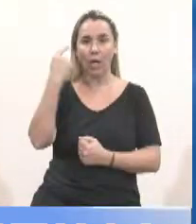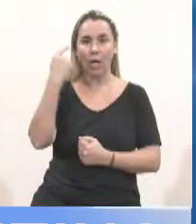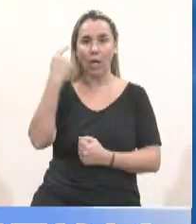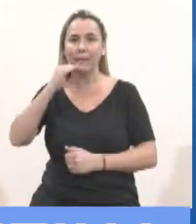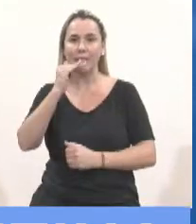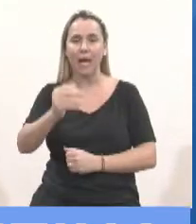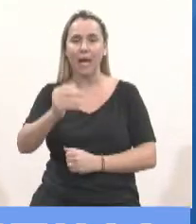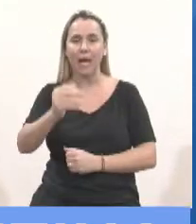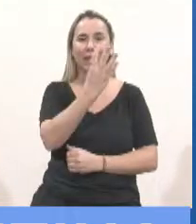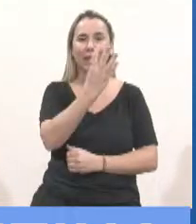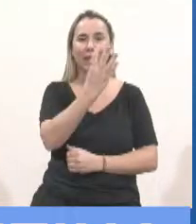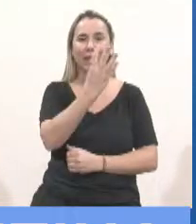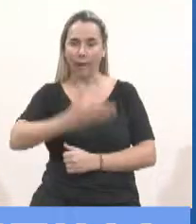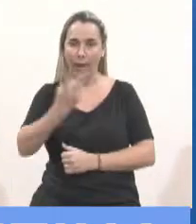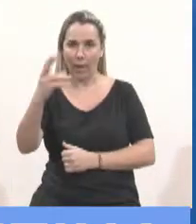mensaje 46/20.